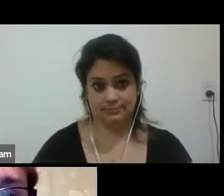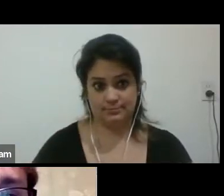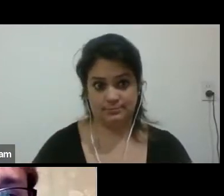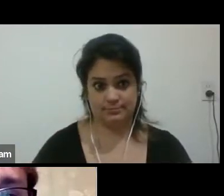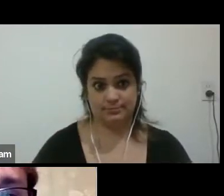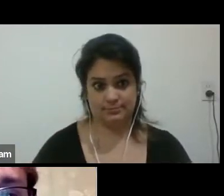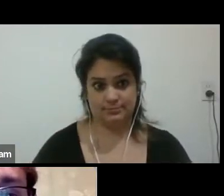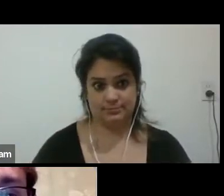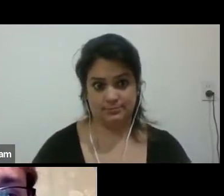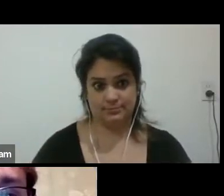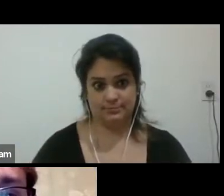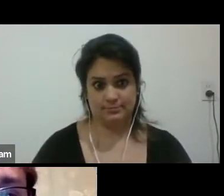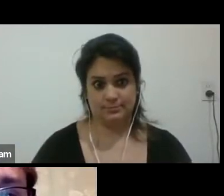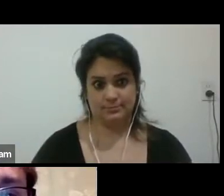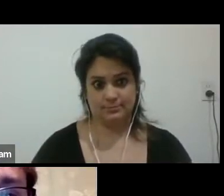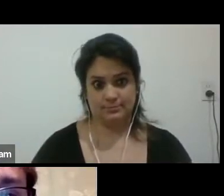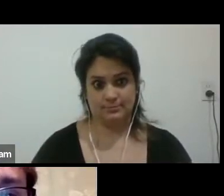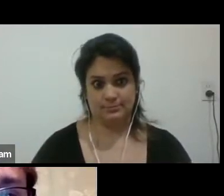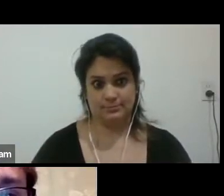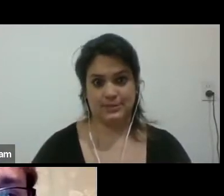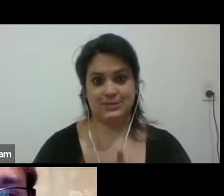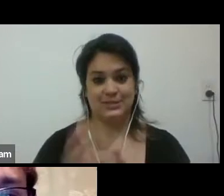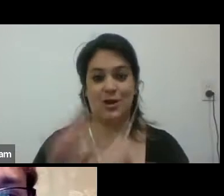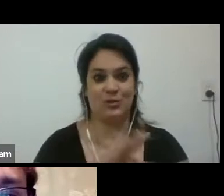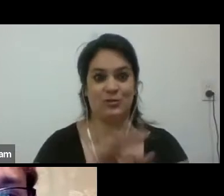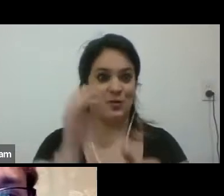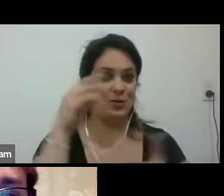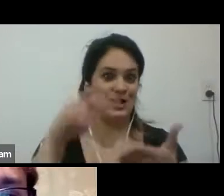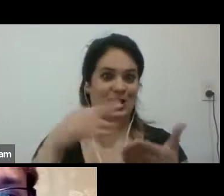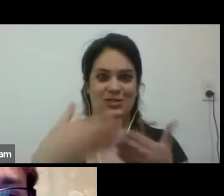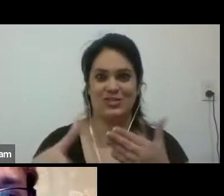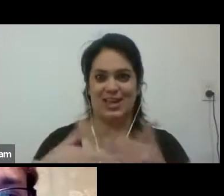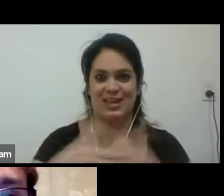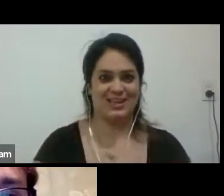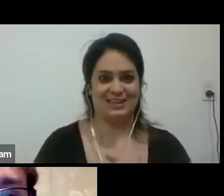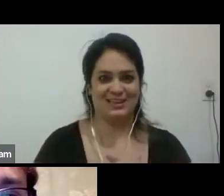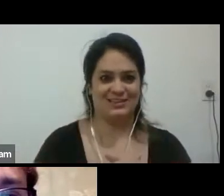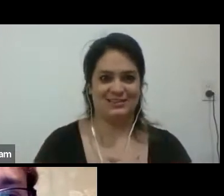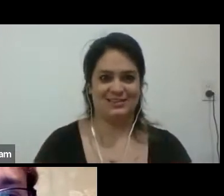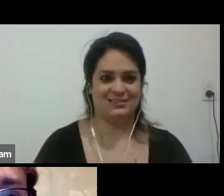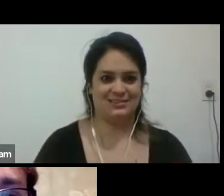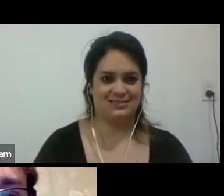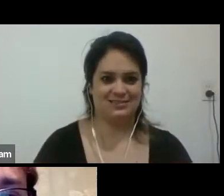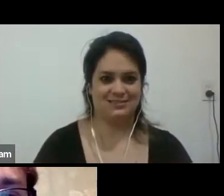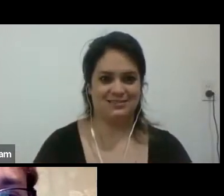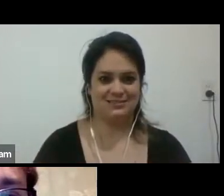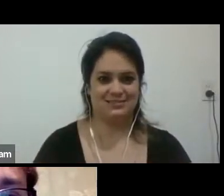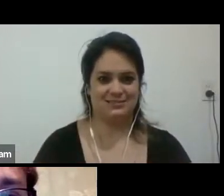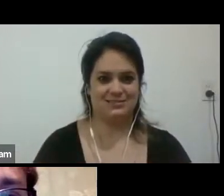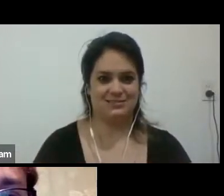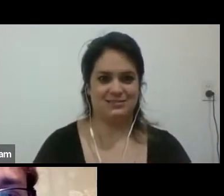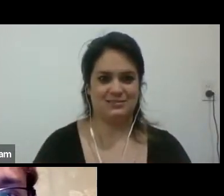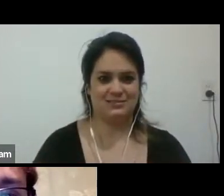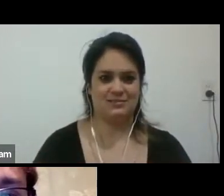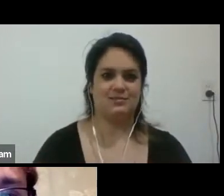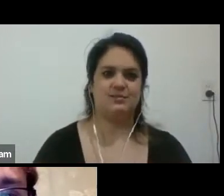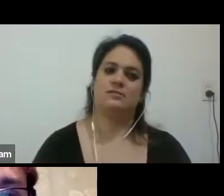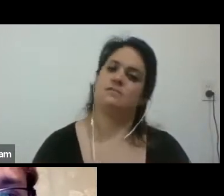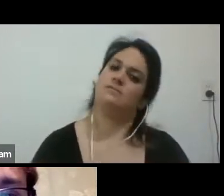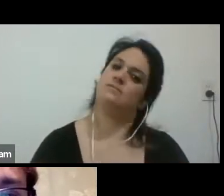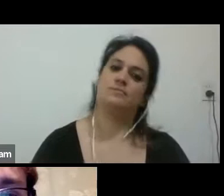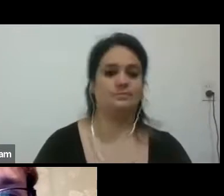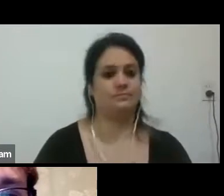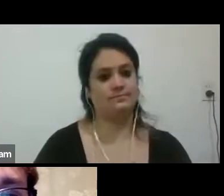y tengo varias pestañas abiertas desde el sur hasta youtube por eso hoy la cabeza va y viene a todos lados